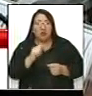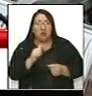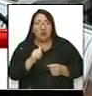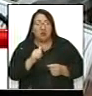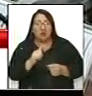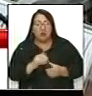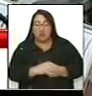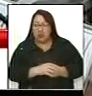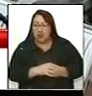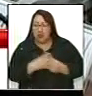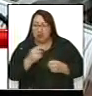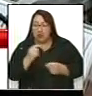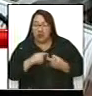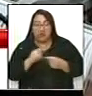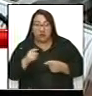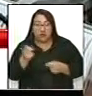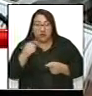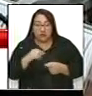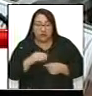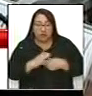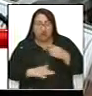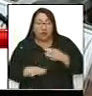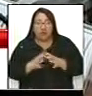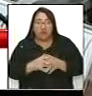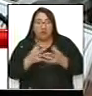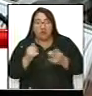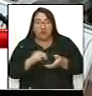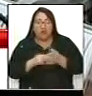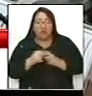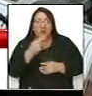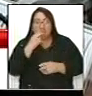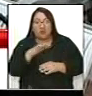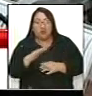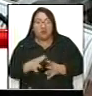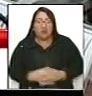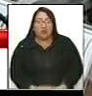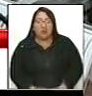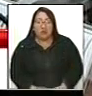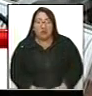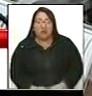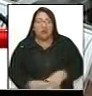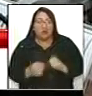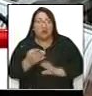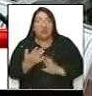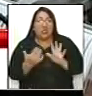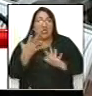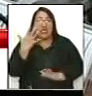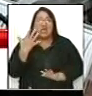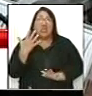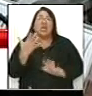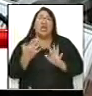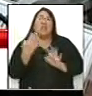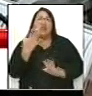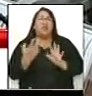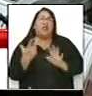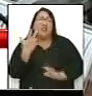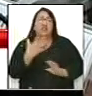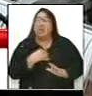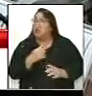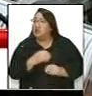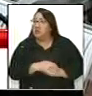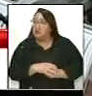niñas, porque desde ahí viene la base. Hoy en día las niñas salen de 15, 14, 13